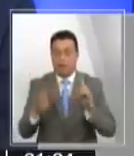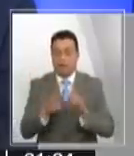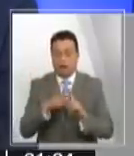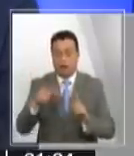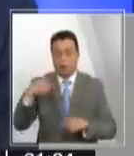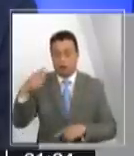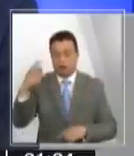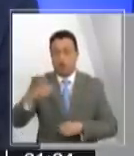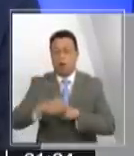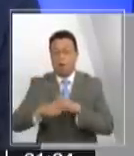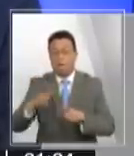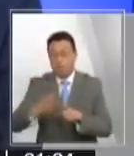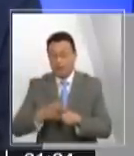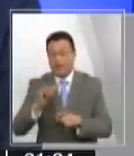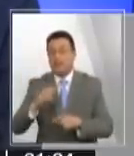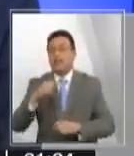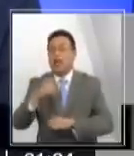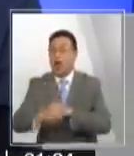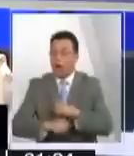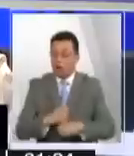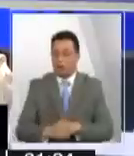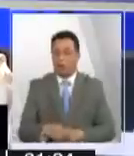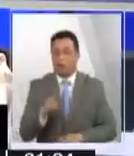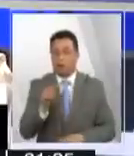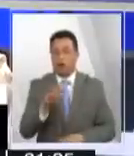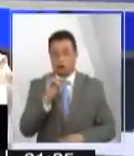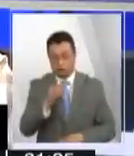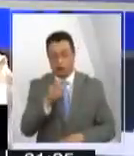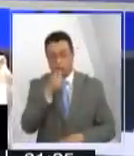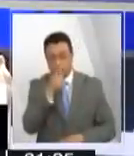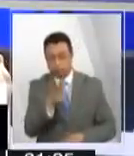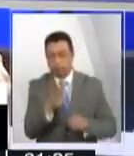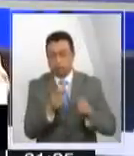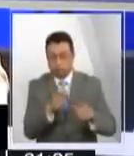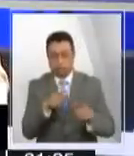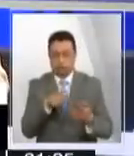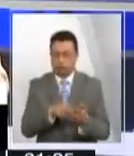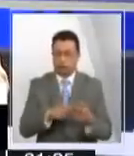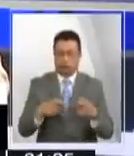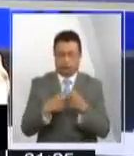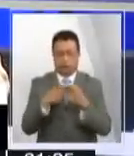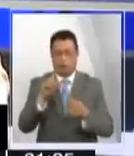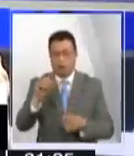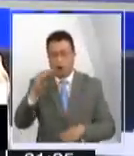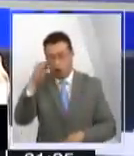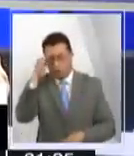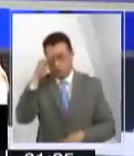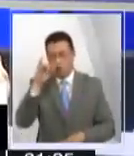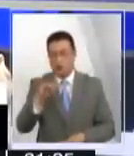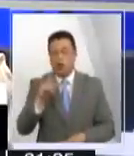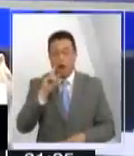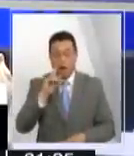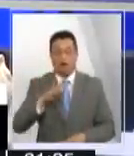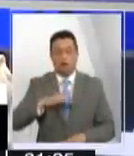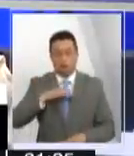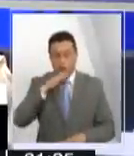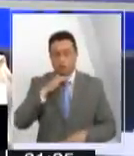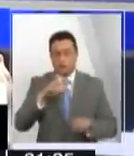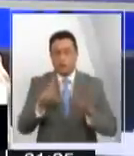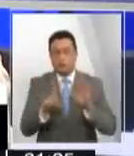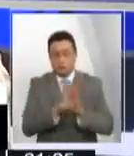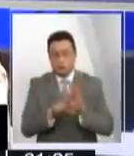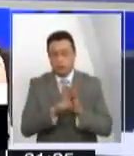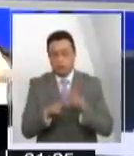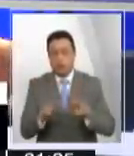y años. Pero va a haber impugnaciones, va a haber desconfianza y la pregunta de fondo es si va a haber suficiente legitimidad en